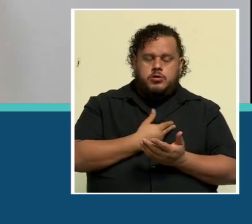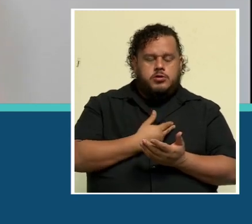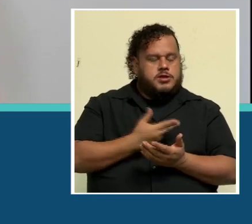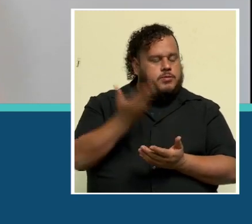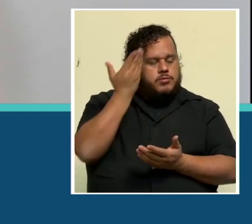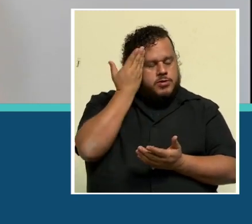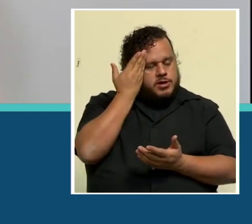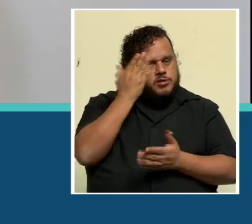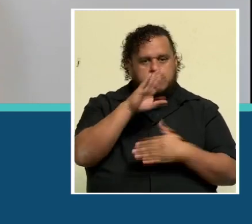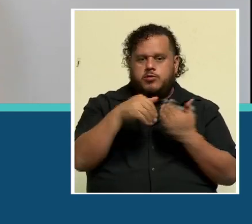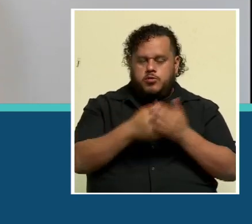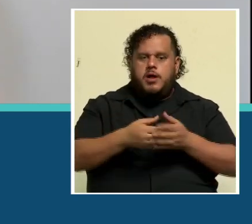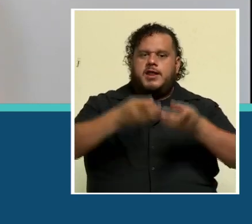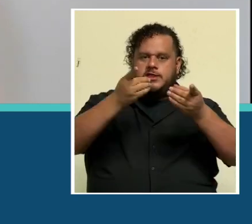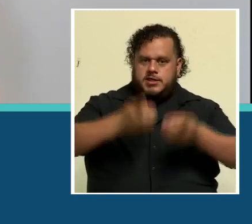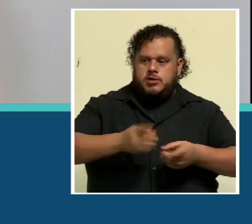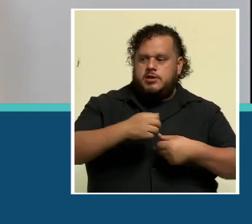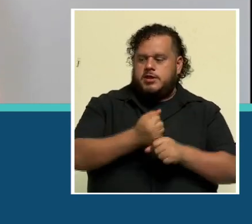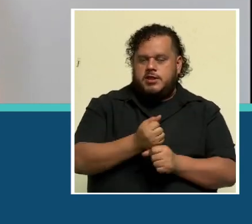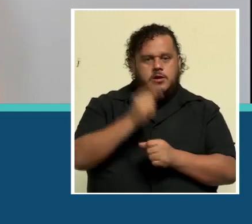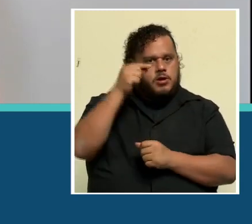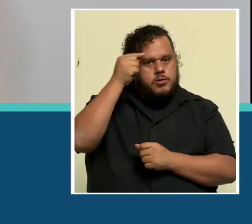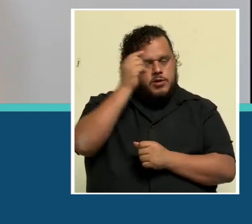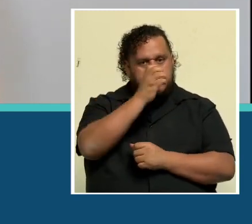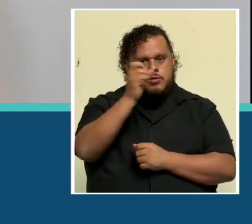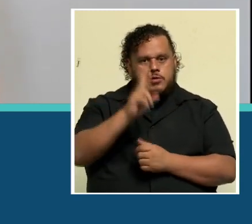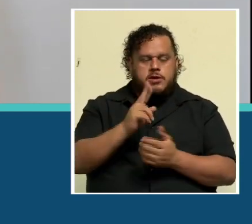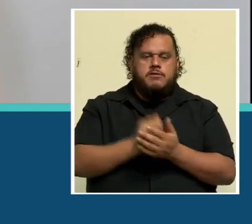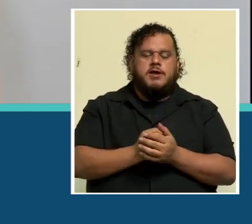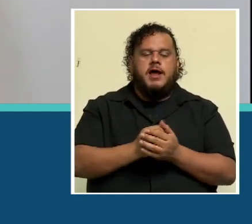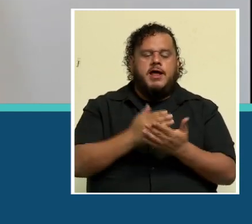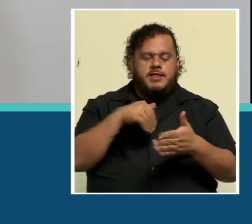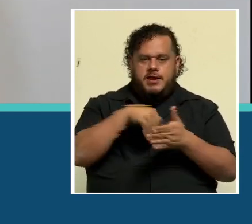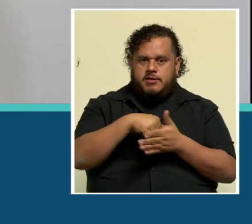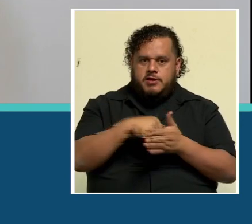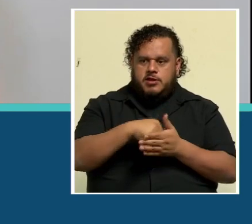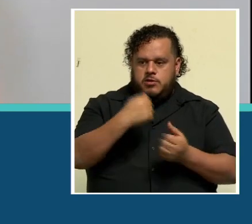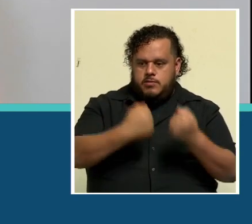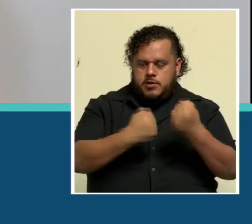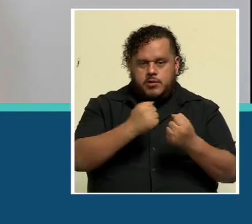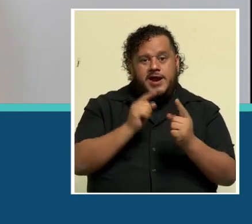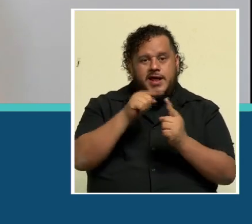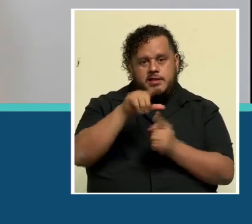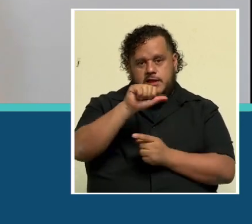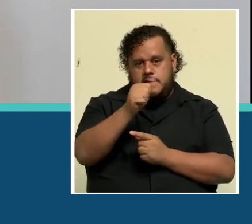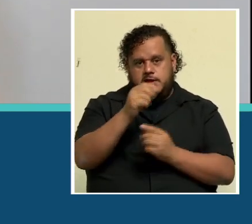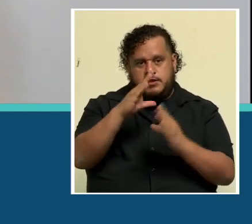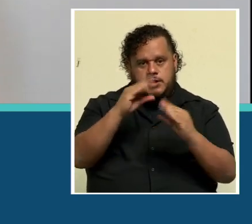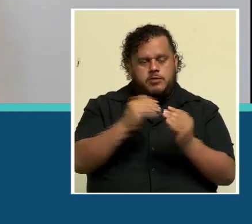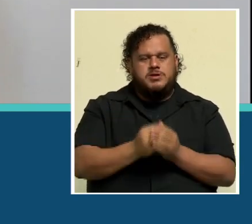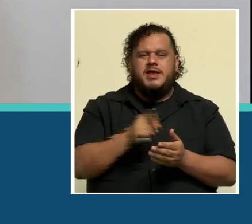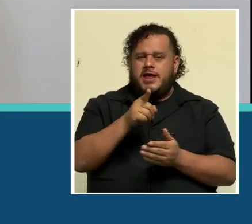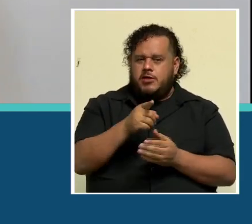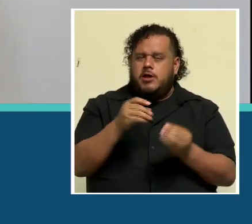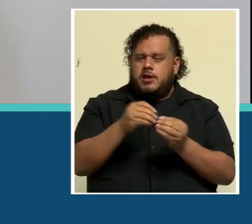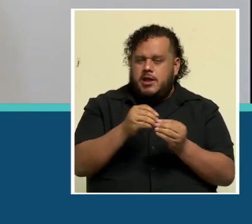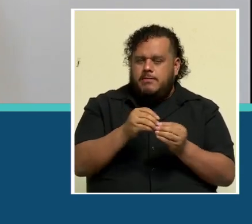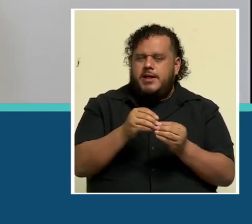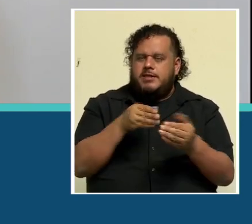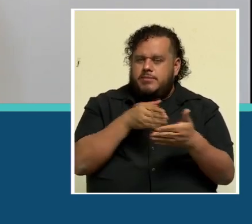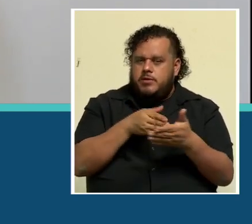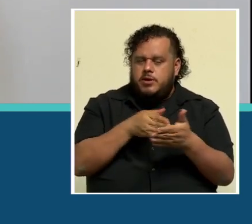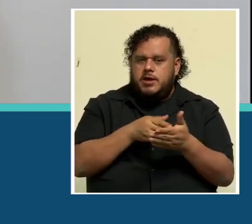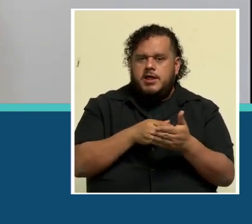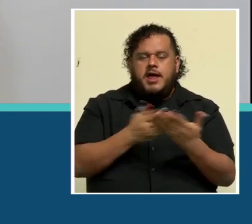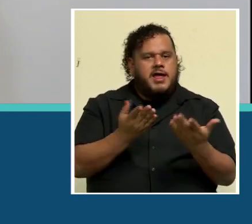gobierno de Costa Rica con el tema de la restricción hasta las 10 de la noche. Estas medidas al gremio que más perjudica es al de bares